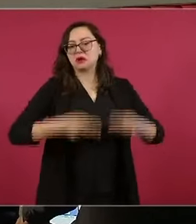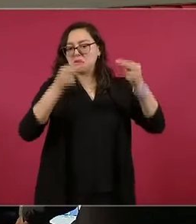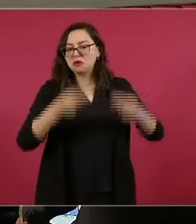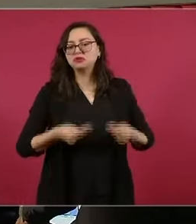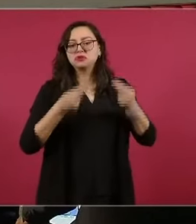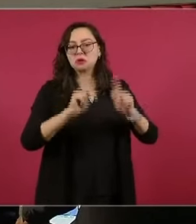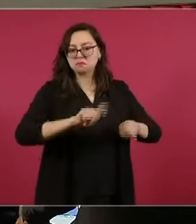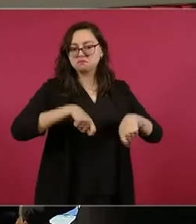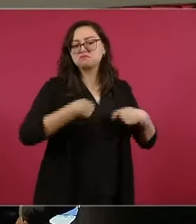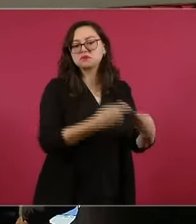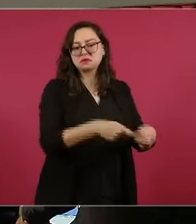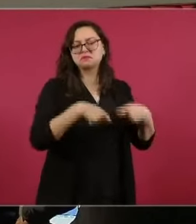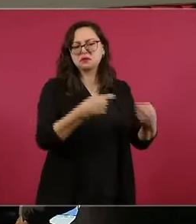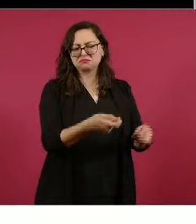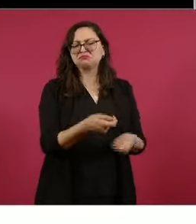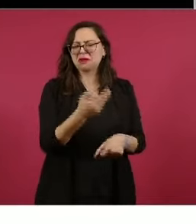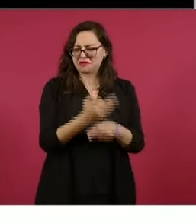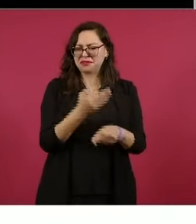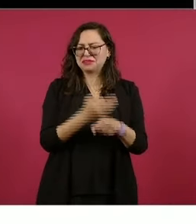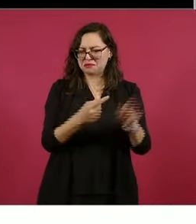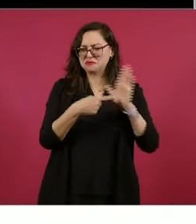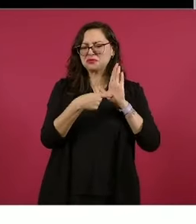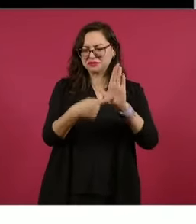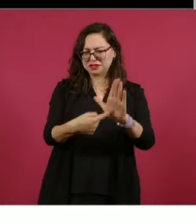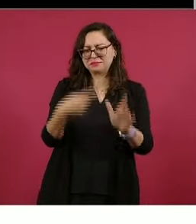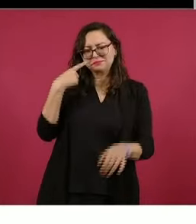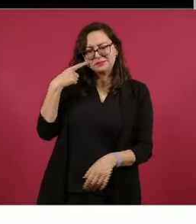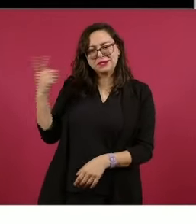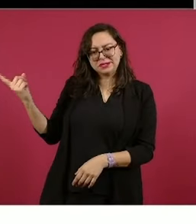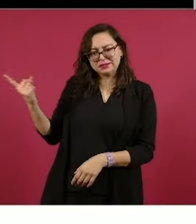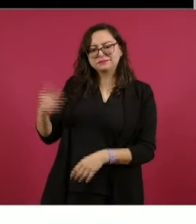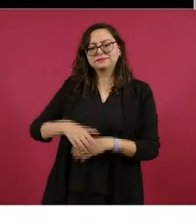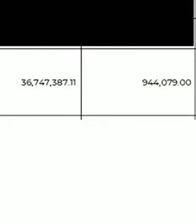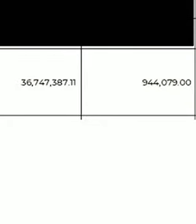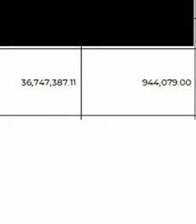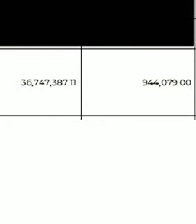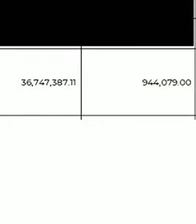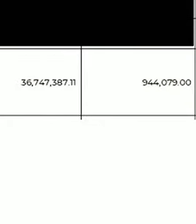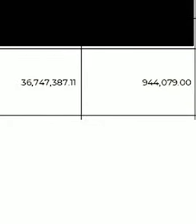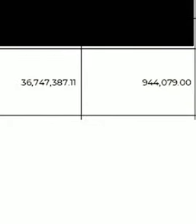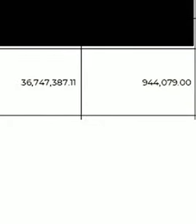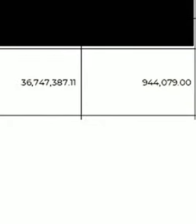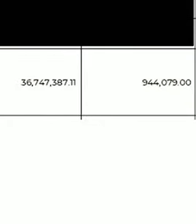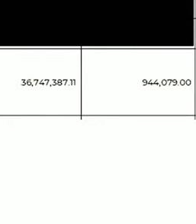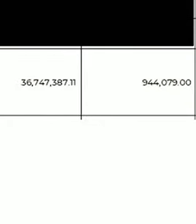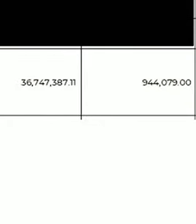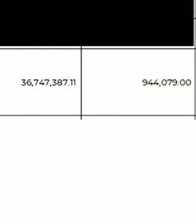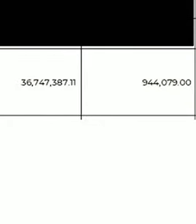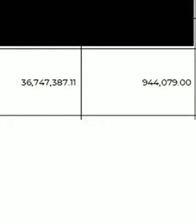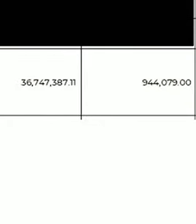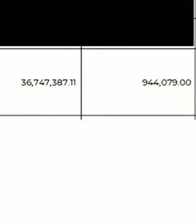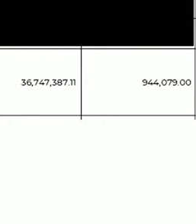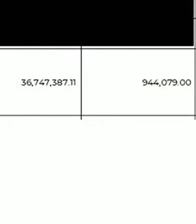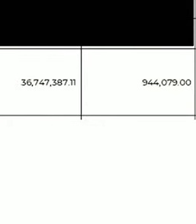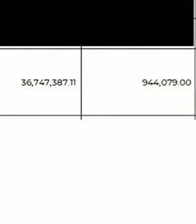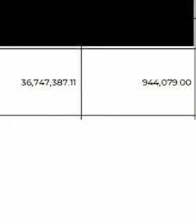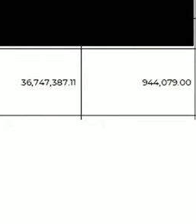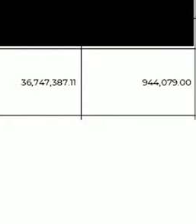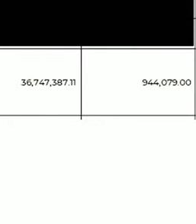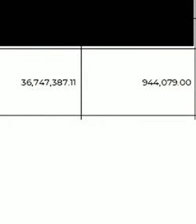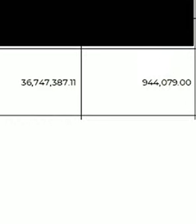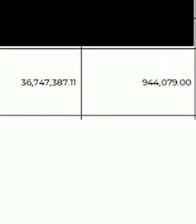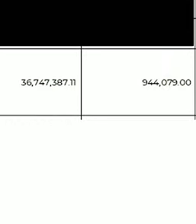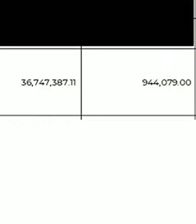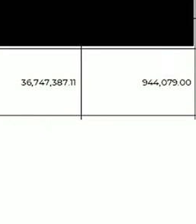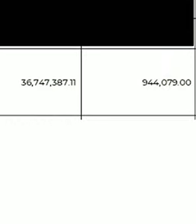en antiguas administraciones. Ahí, nada más para que lo vean. Mira, ahí Animal Político,